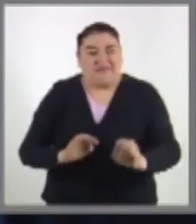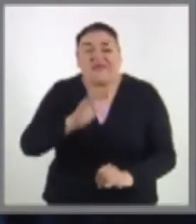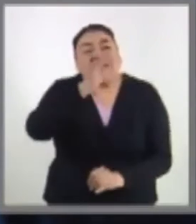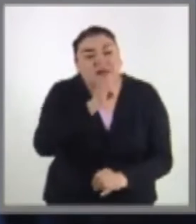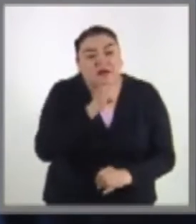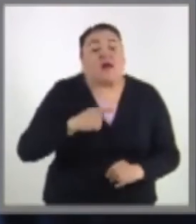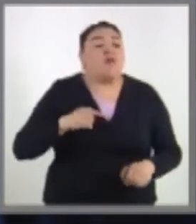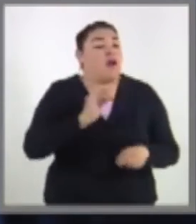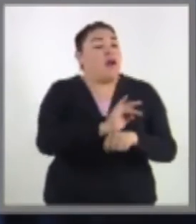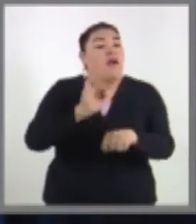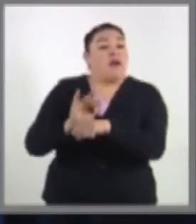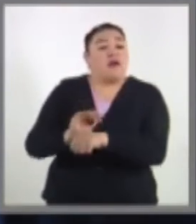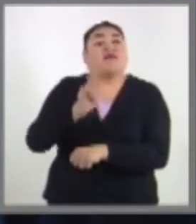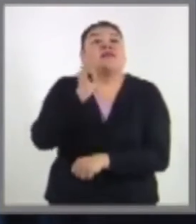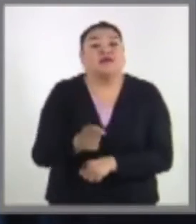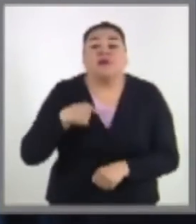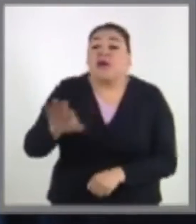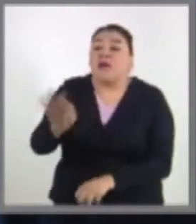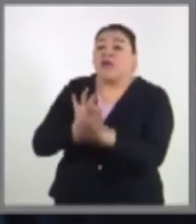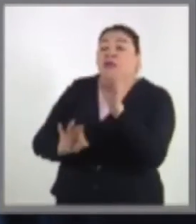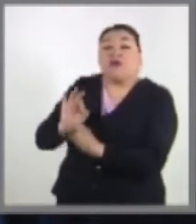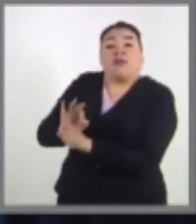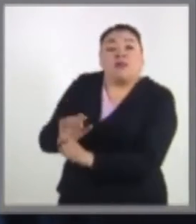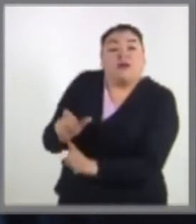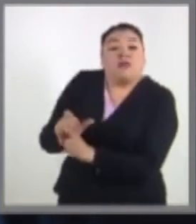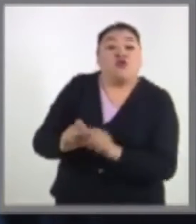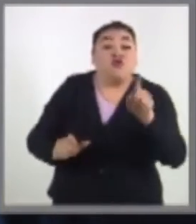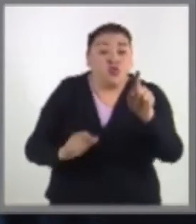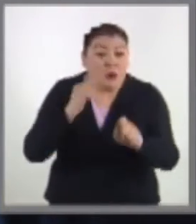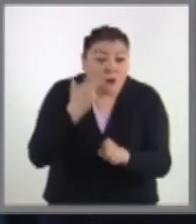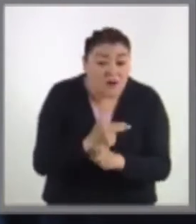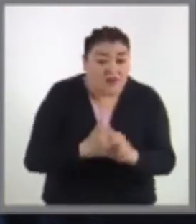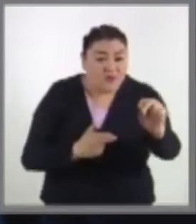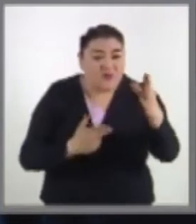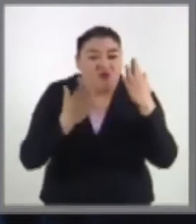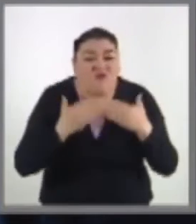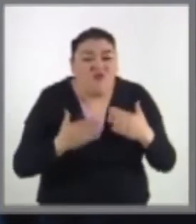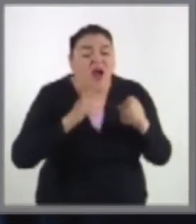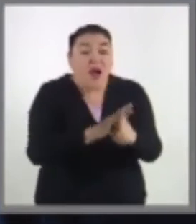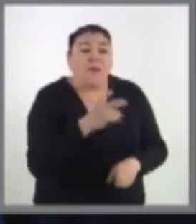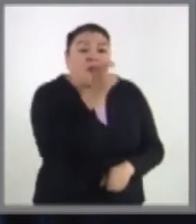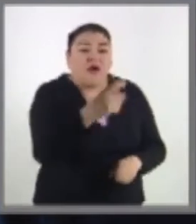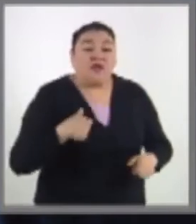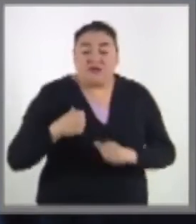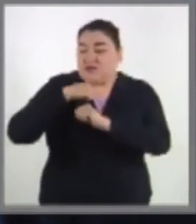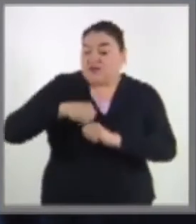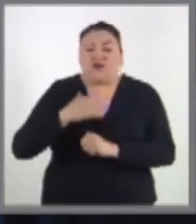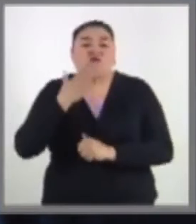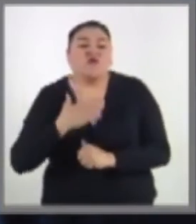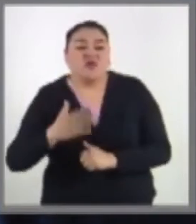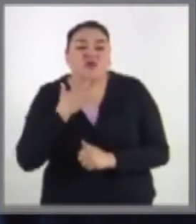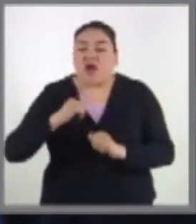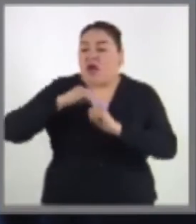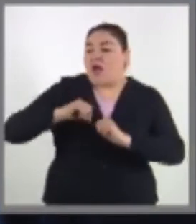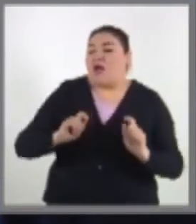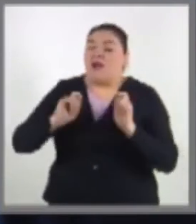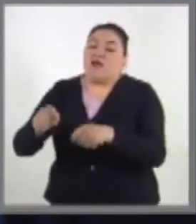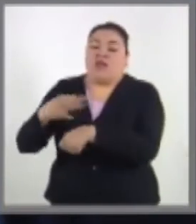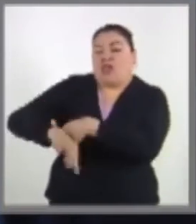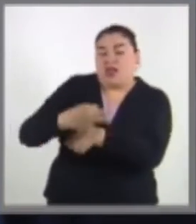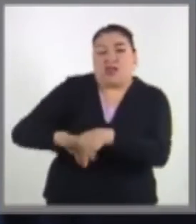presidente Cordero, la justicia selectiva no le corresponde a usted. Por eso no tienen un procurador, tienen un encargado. Por